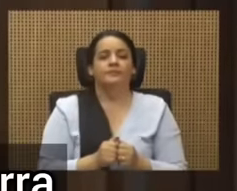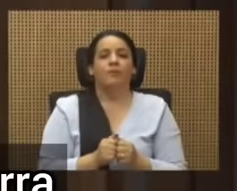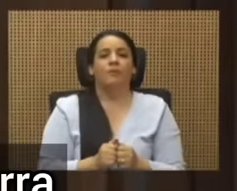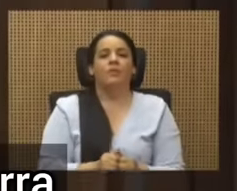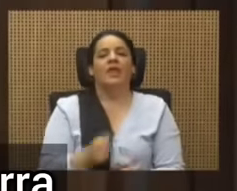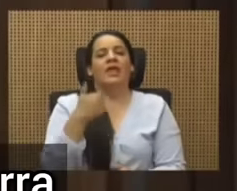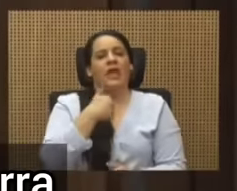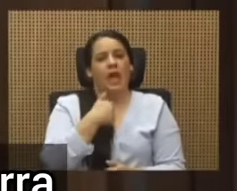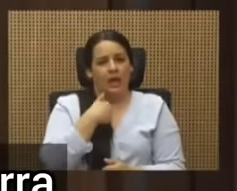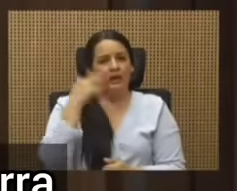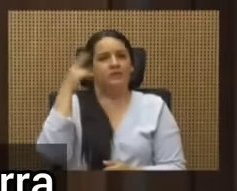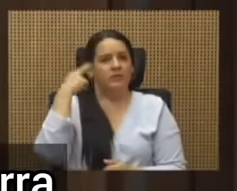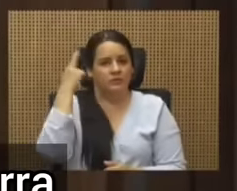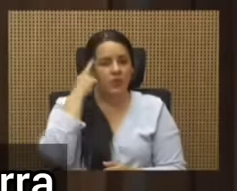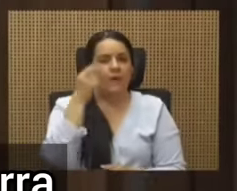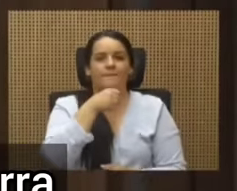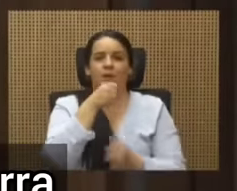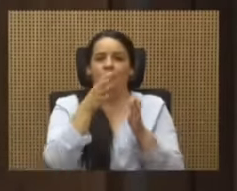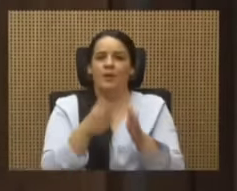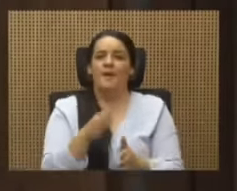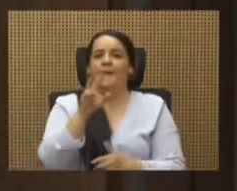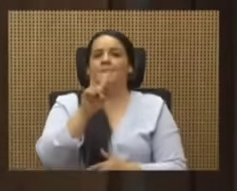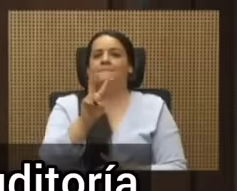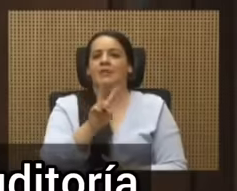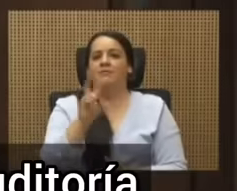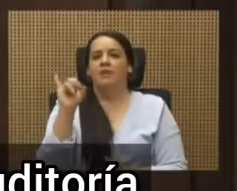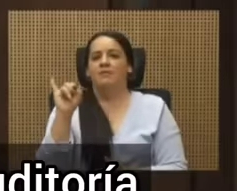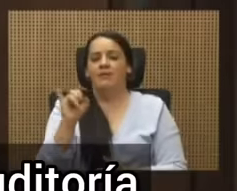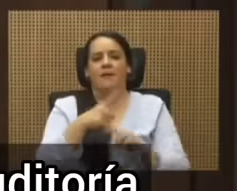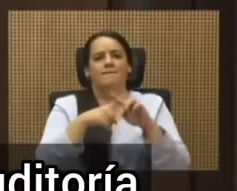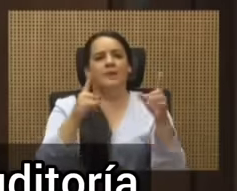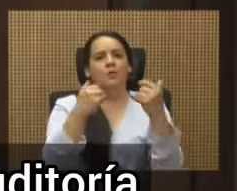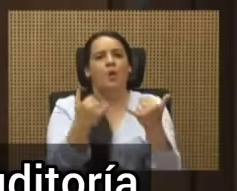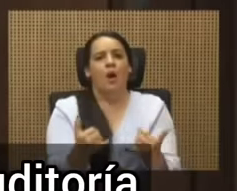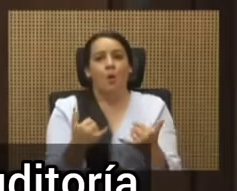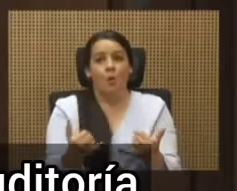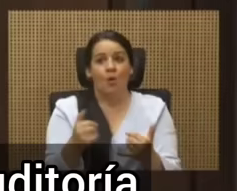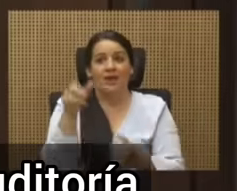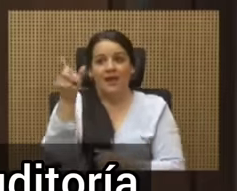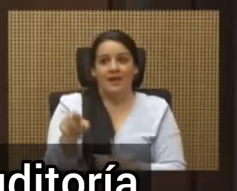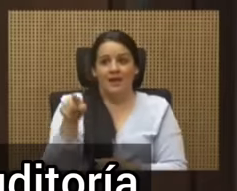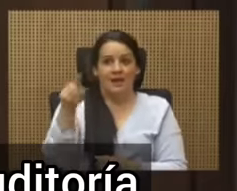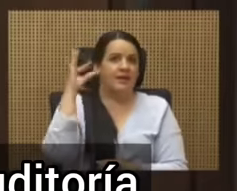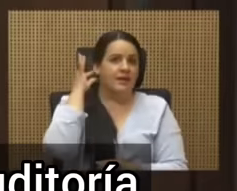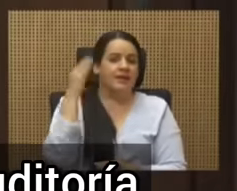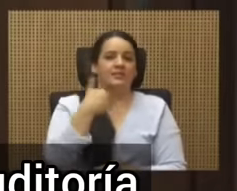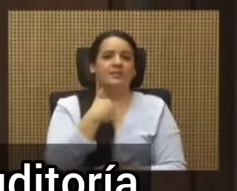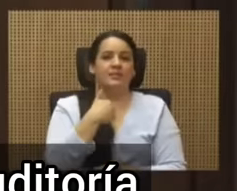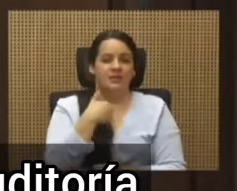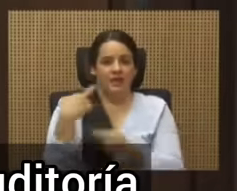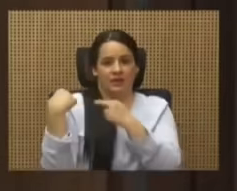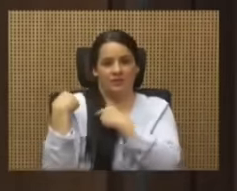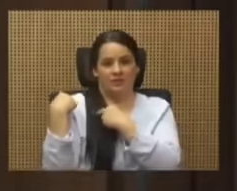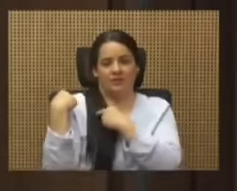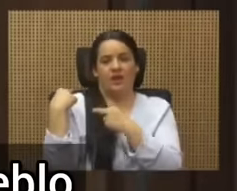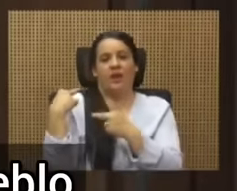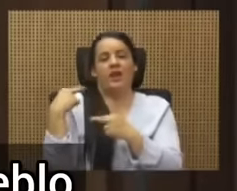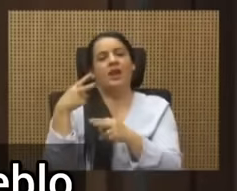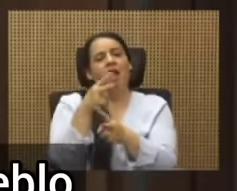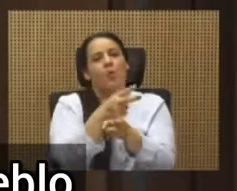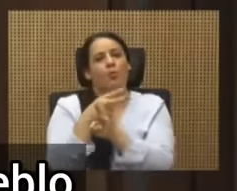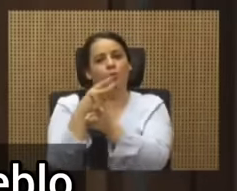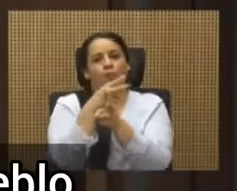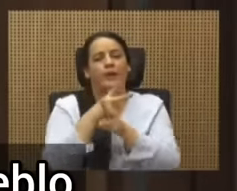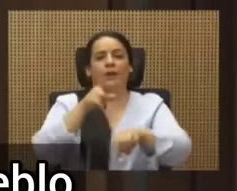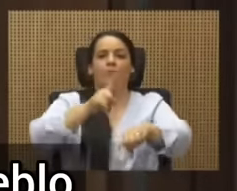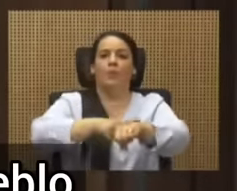Tiene toda la razón la periodista Vilma Ibarra, pero como ahora ella tiene en sus manos la auditoría, es el